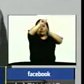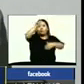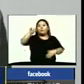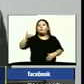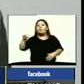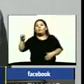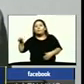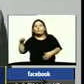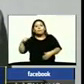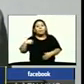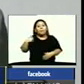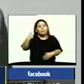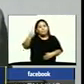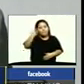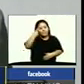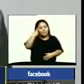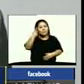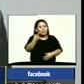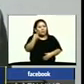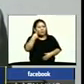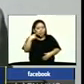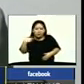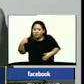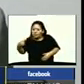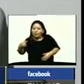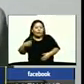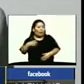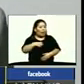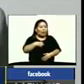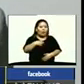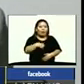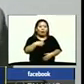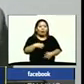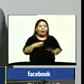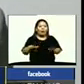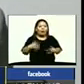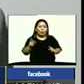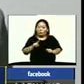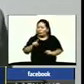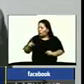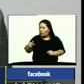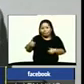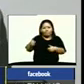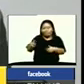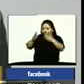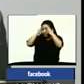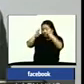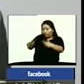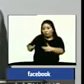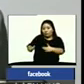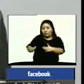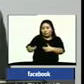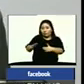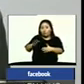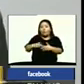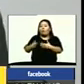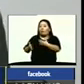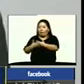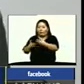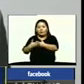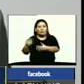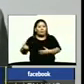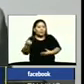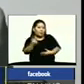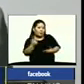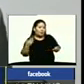considerando el alto volumen de quejas por maltrato informadas por los derechos habientes,